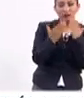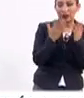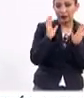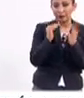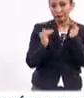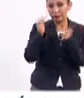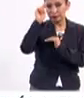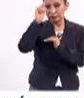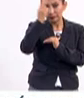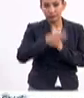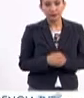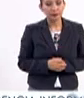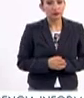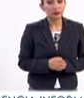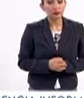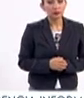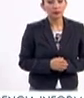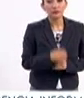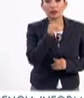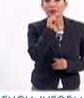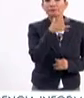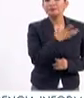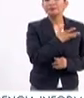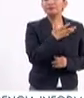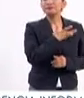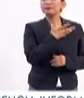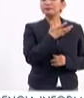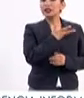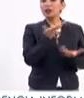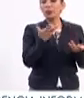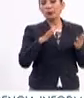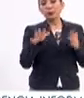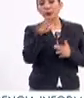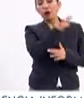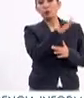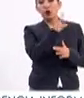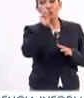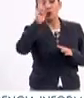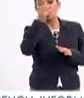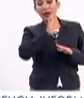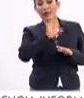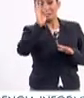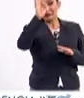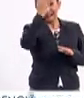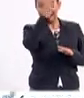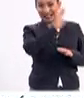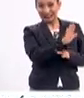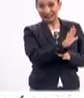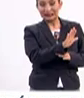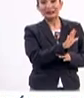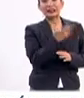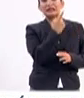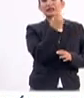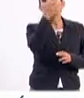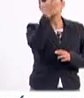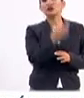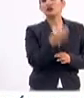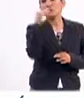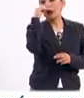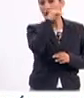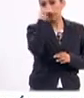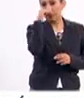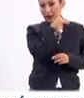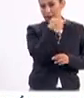estudios superiores. Claro, además tiene el marco como una universidad federal que es 100%